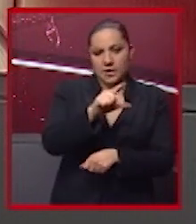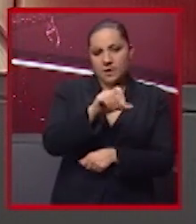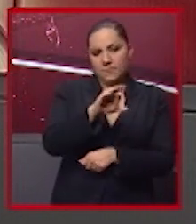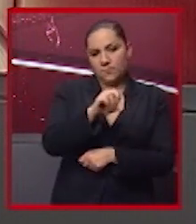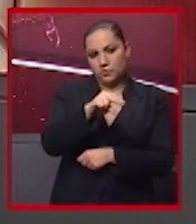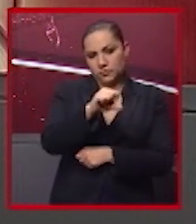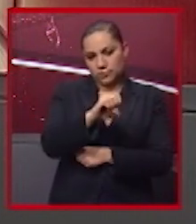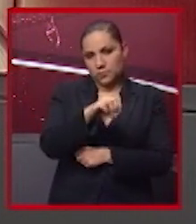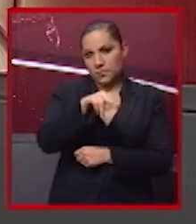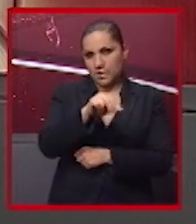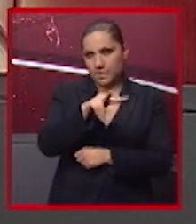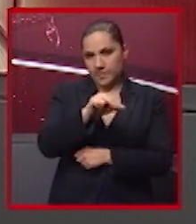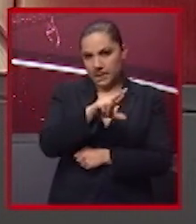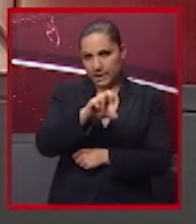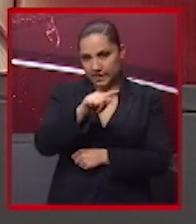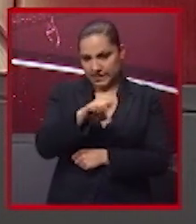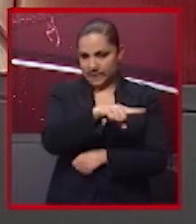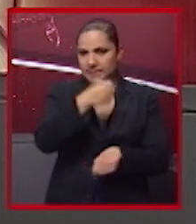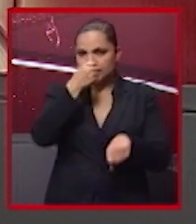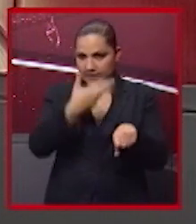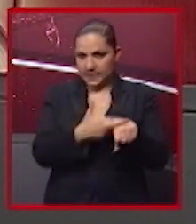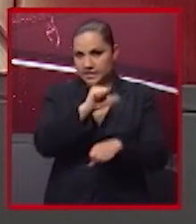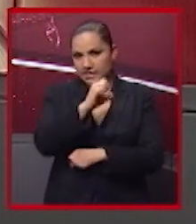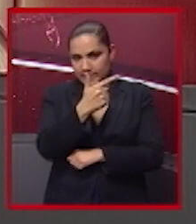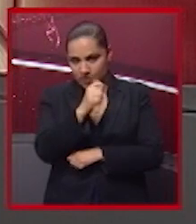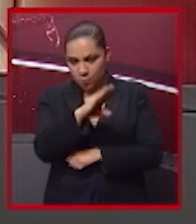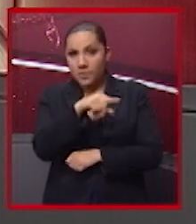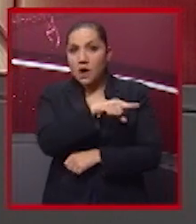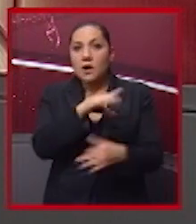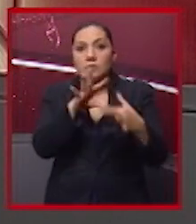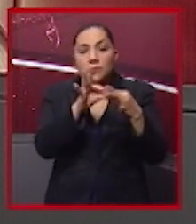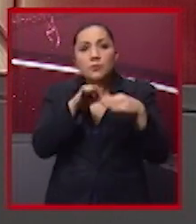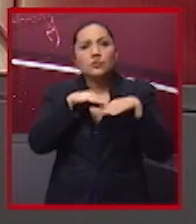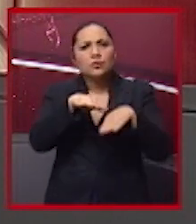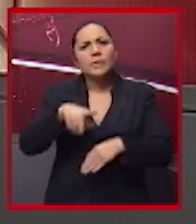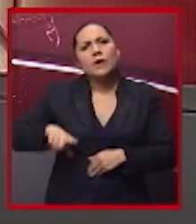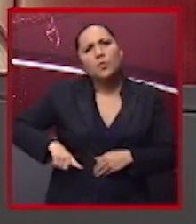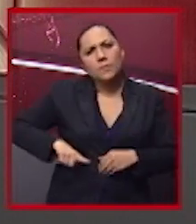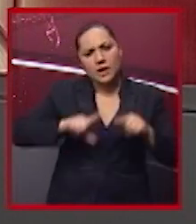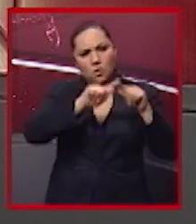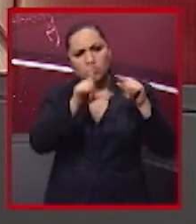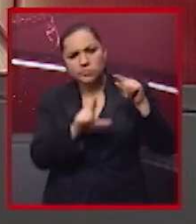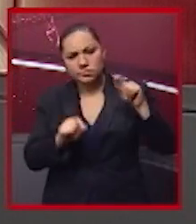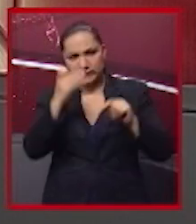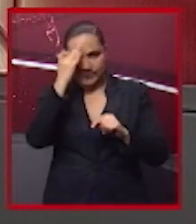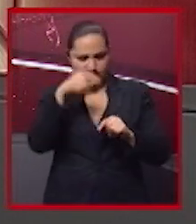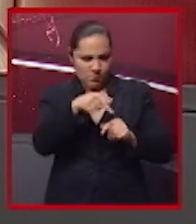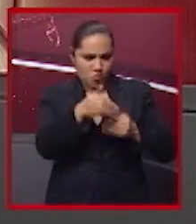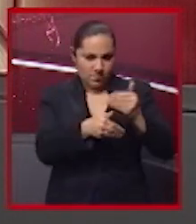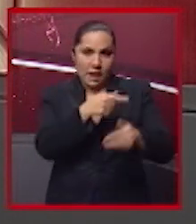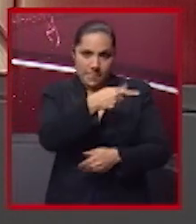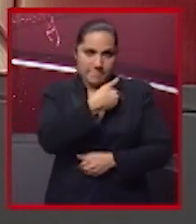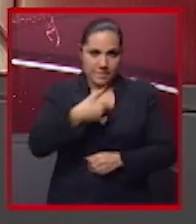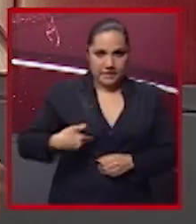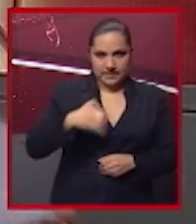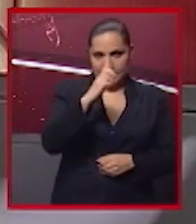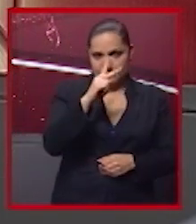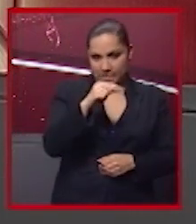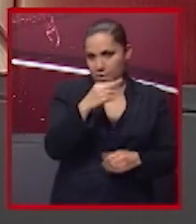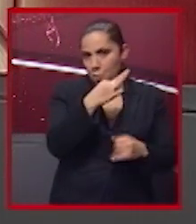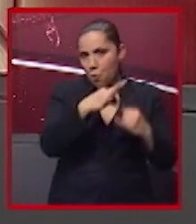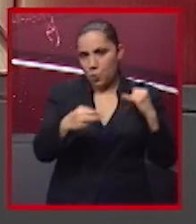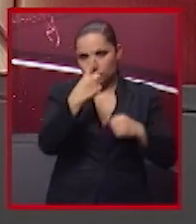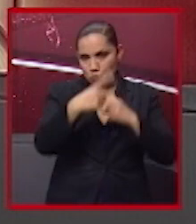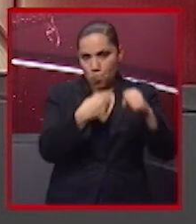explicó el estado que guarda la política interior del país en el último año de gobierno del expresidente Enrique Peña Nieto. Al iniciar